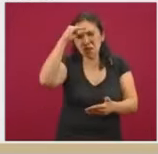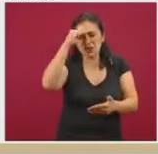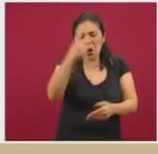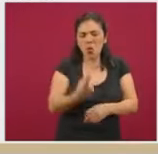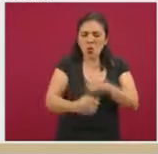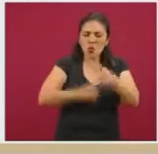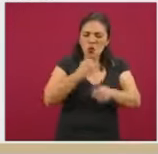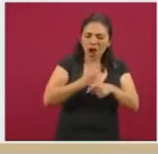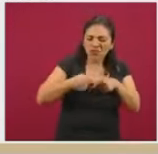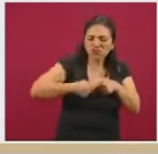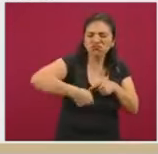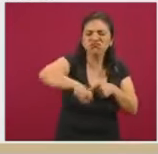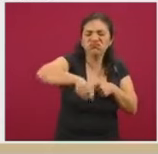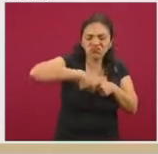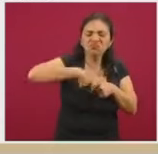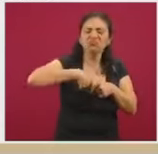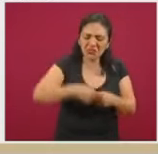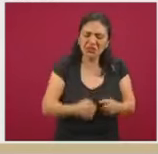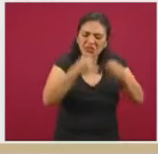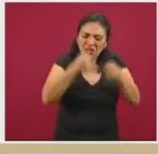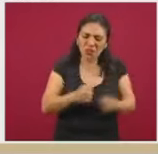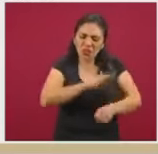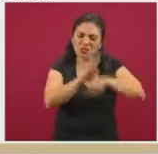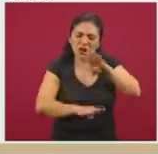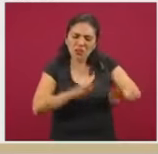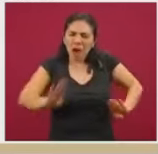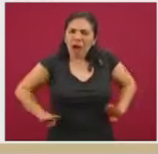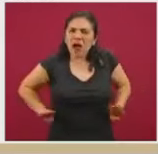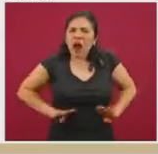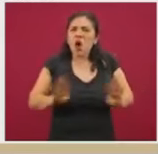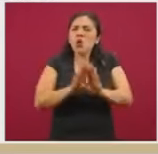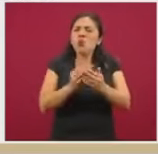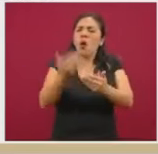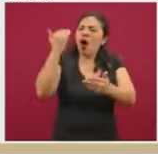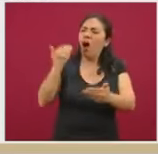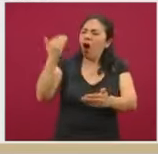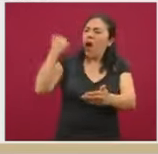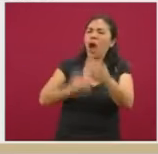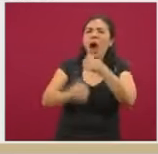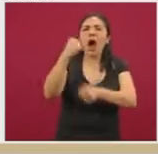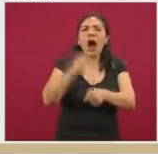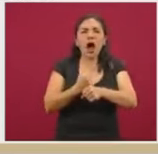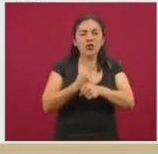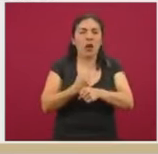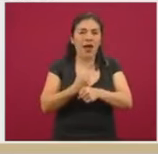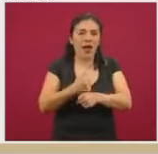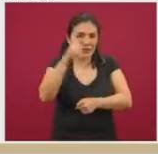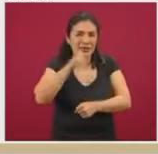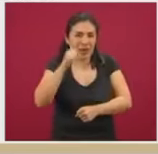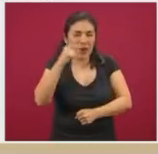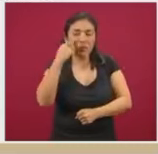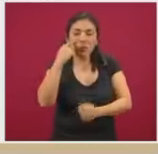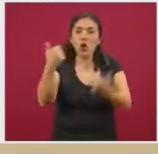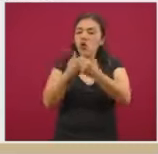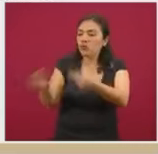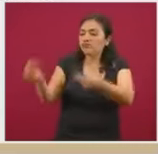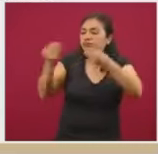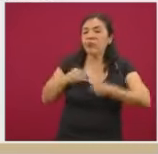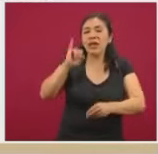año con respecto a lo que ha sucedido en los últimos años. Tenemos una estimación que utilizamos los datos de INEGI